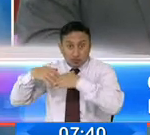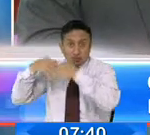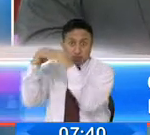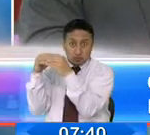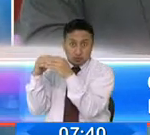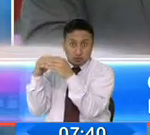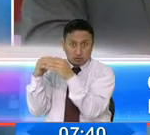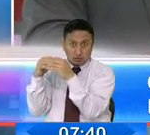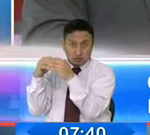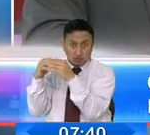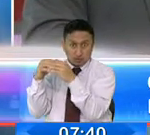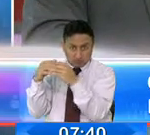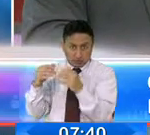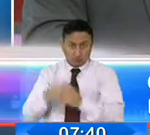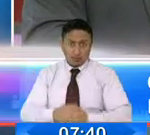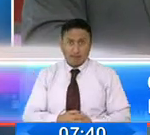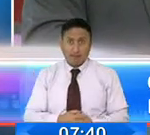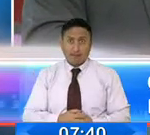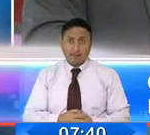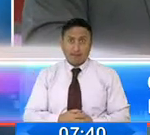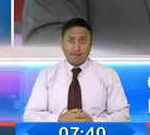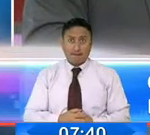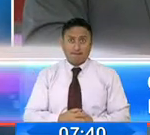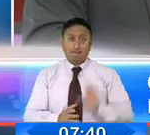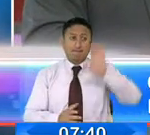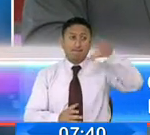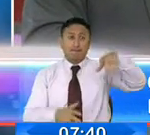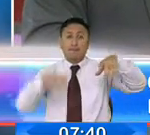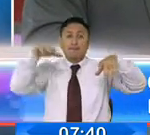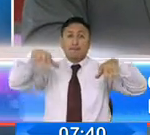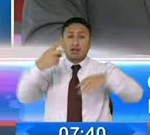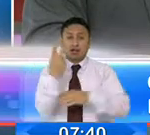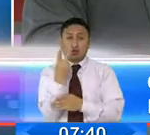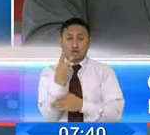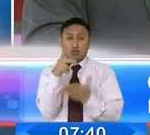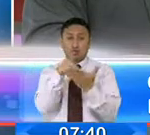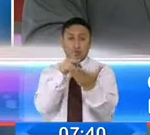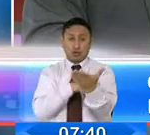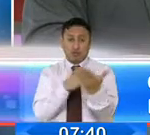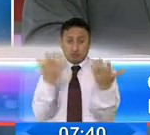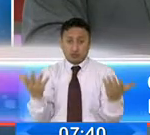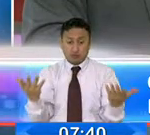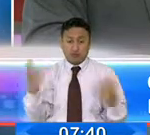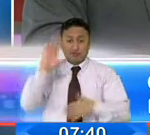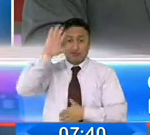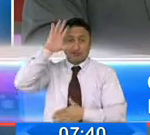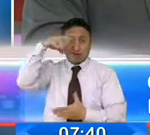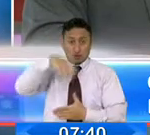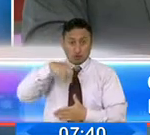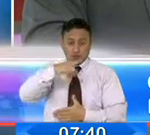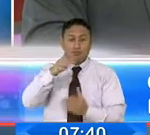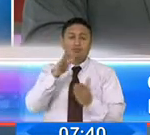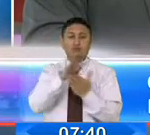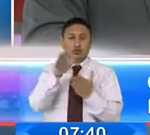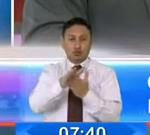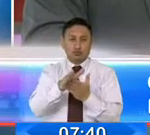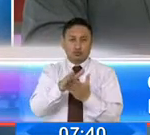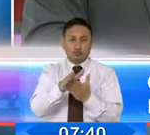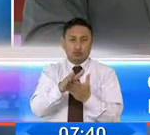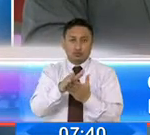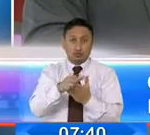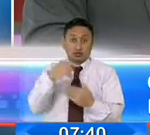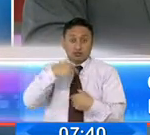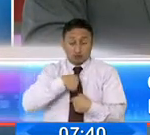Mire, en los dos, dos productos, el Estado es socio del emprendedor, porque okay. Ese es nuestro